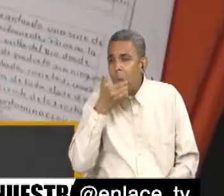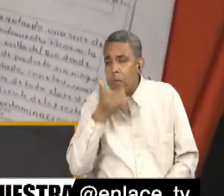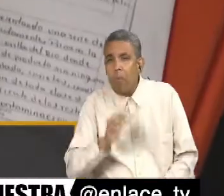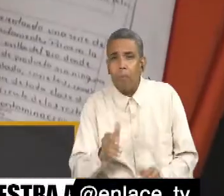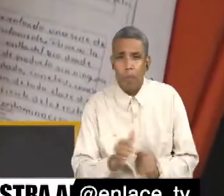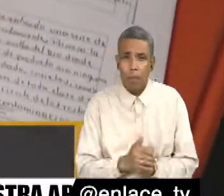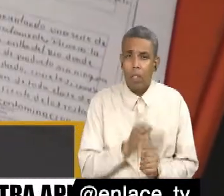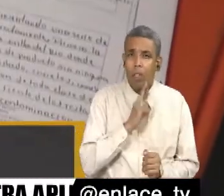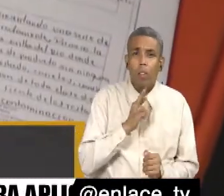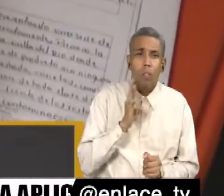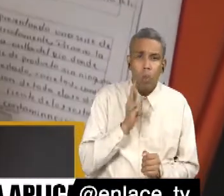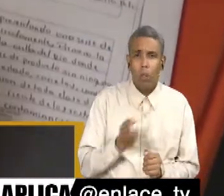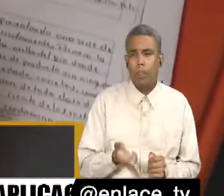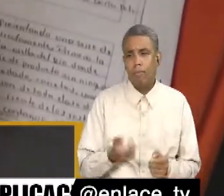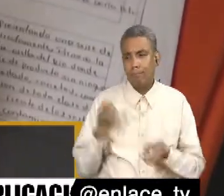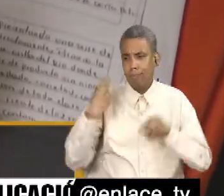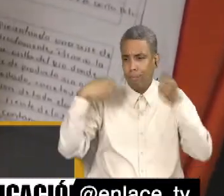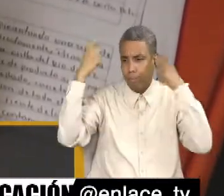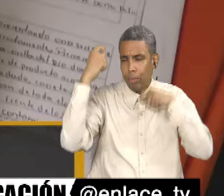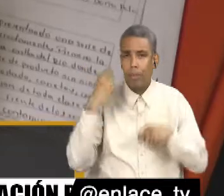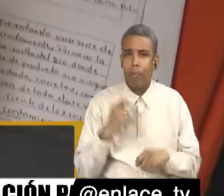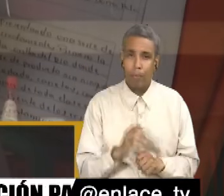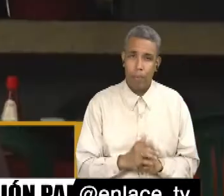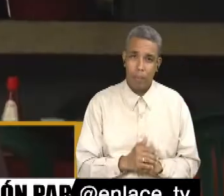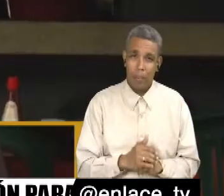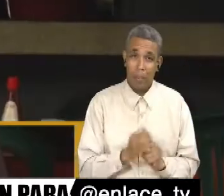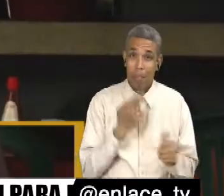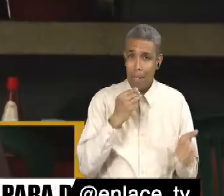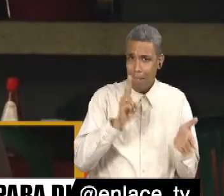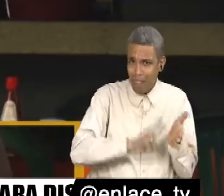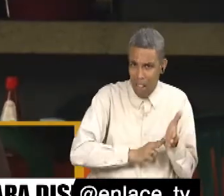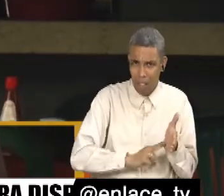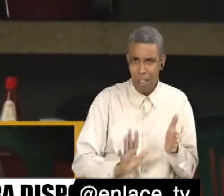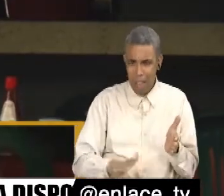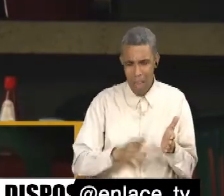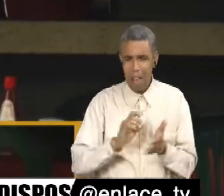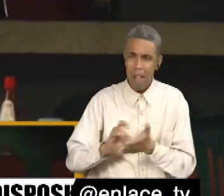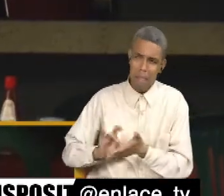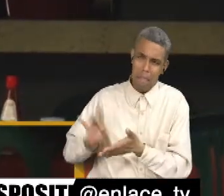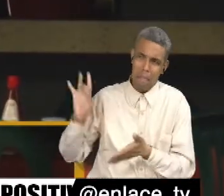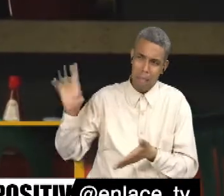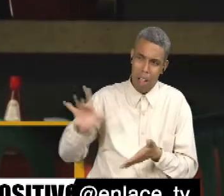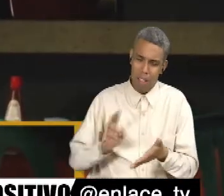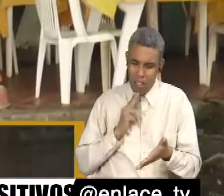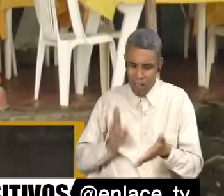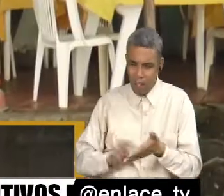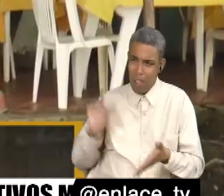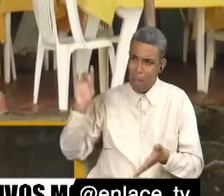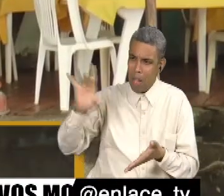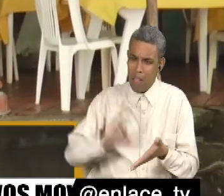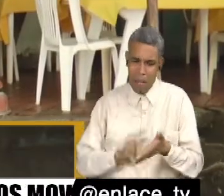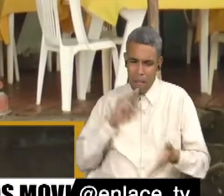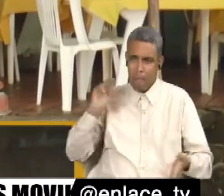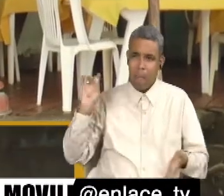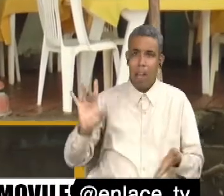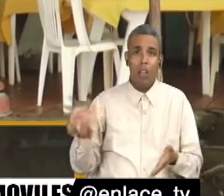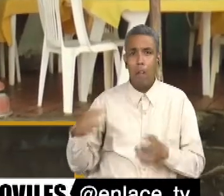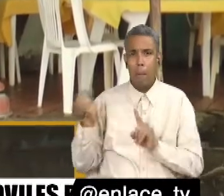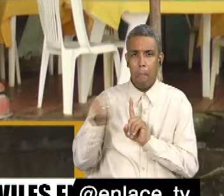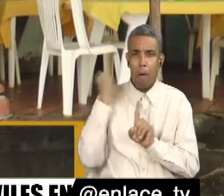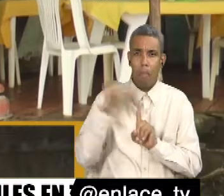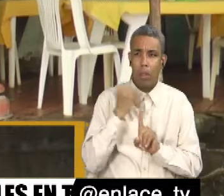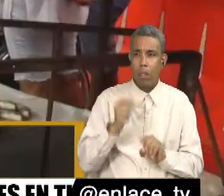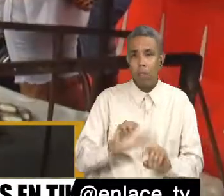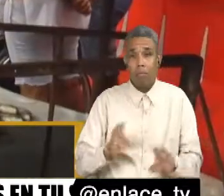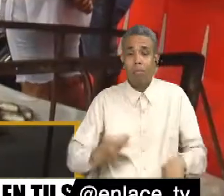portafolio bastante lleno de todas las cartas que se han pasado y no ha habido ninguna solución al respecto. Indican que todos tienen derecho a ganarse